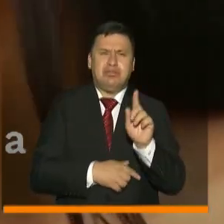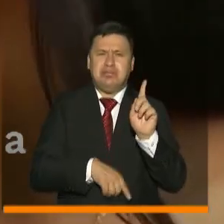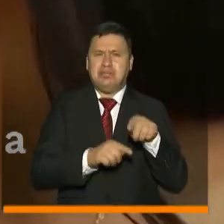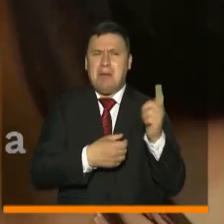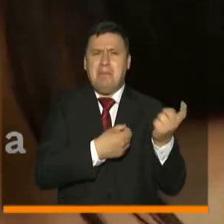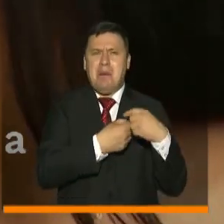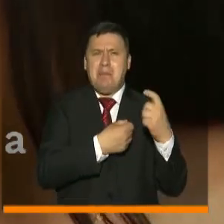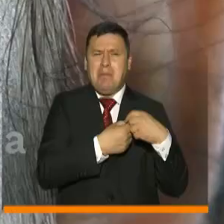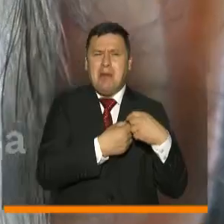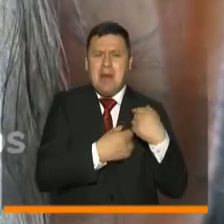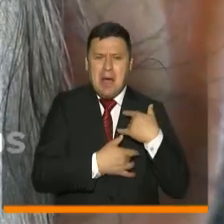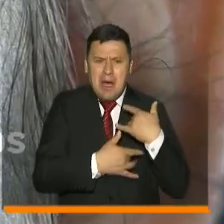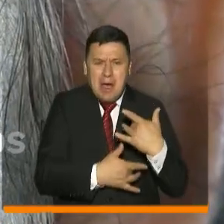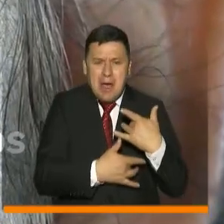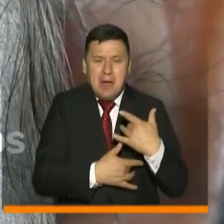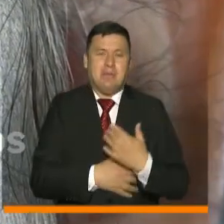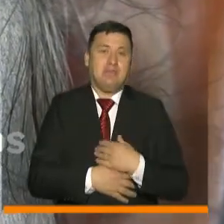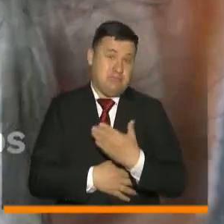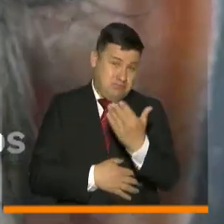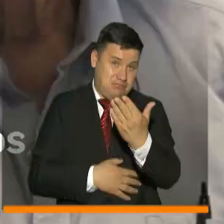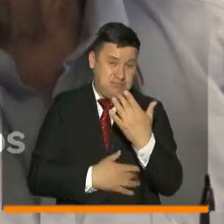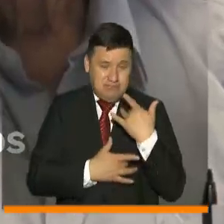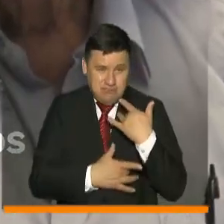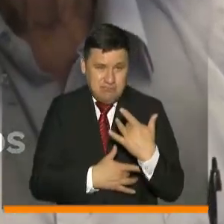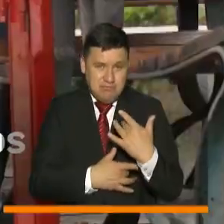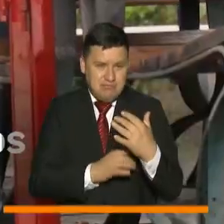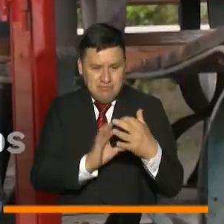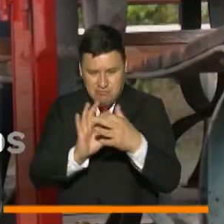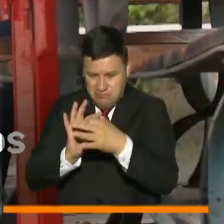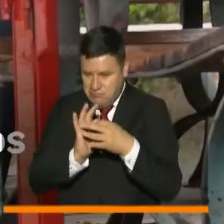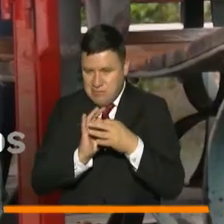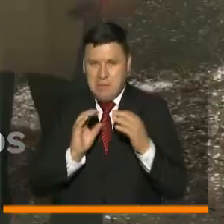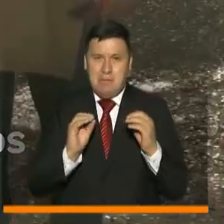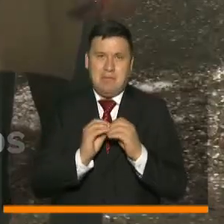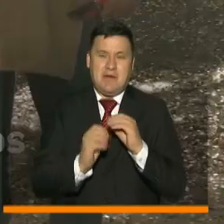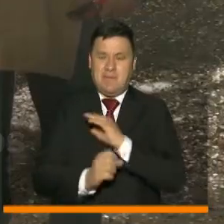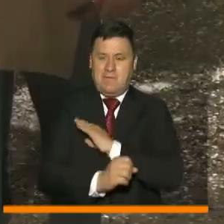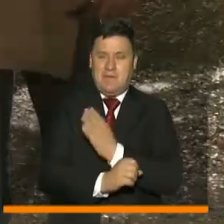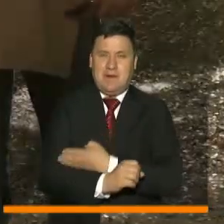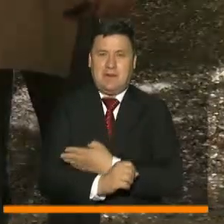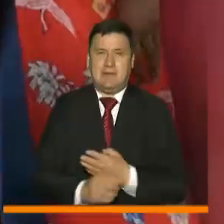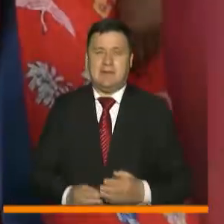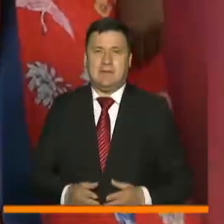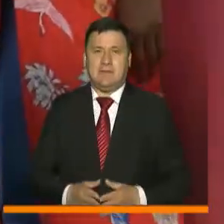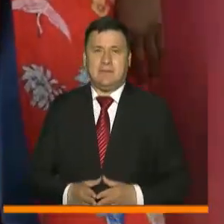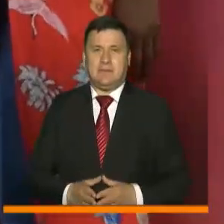los que se han sumado a esta causa. Contamos contigo, porque unidos somos más fuertes.